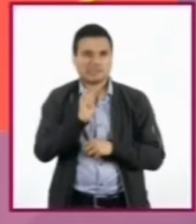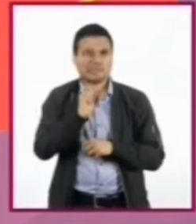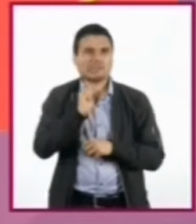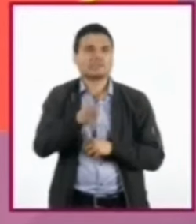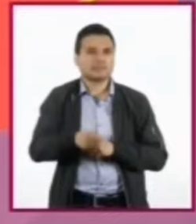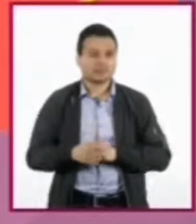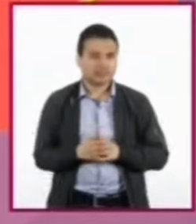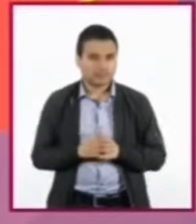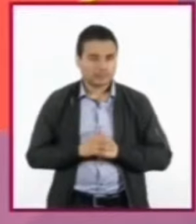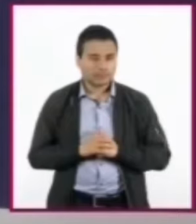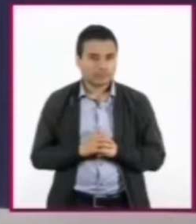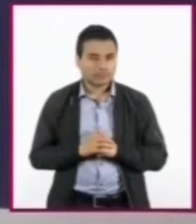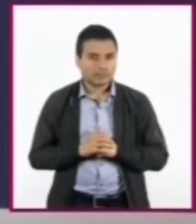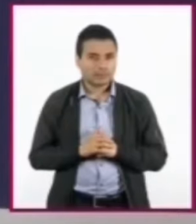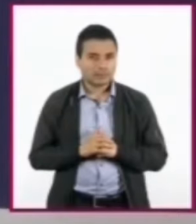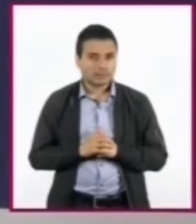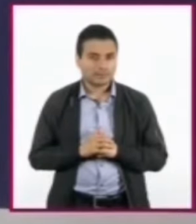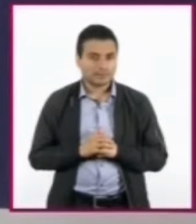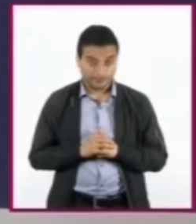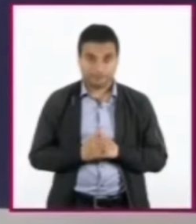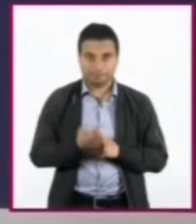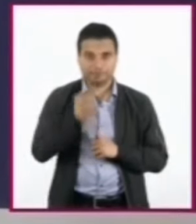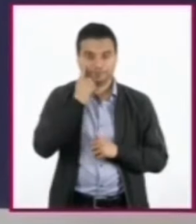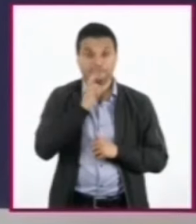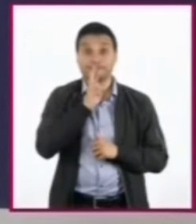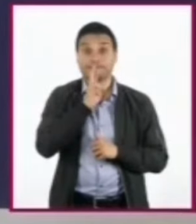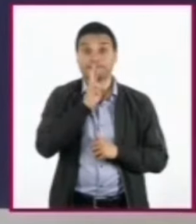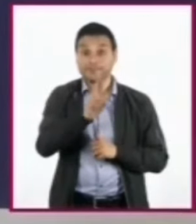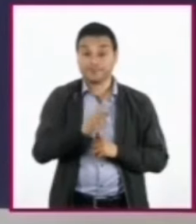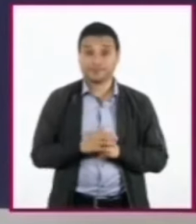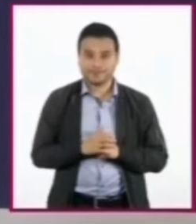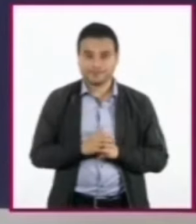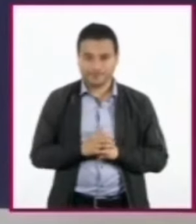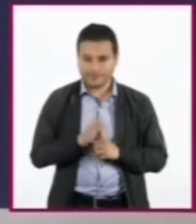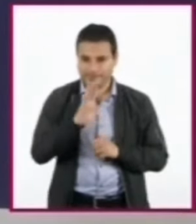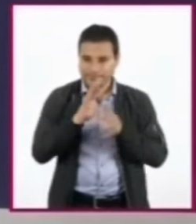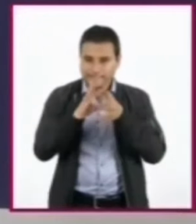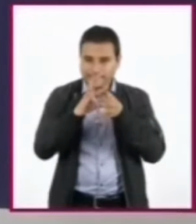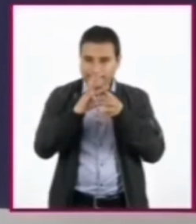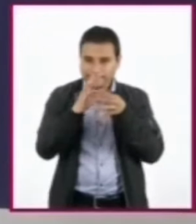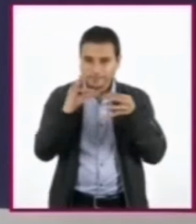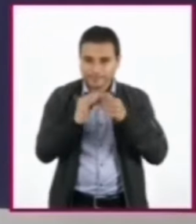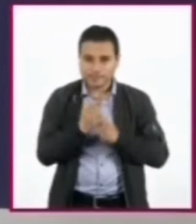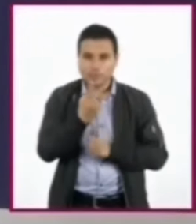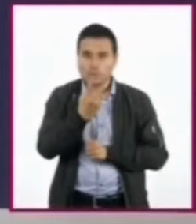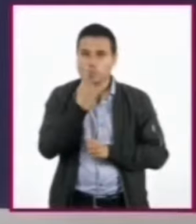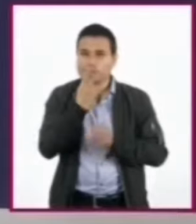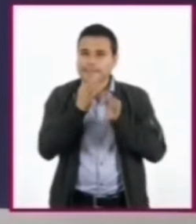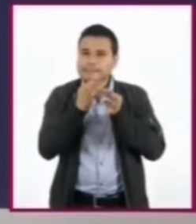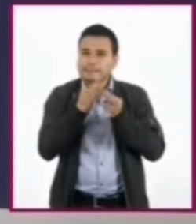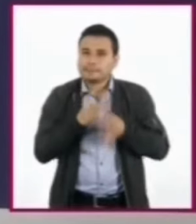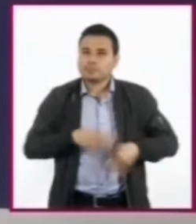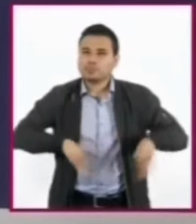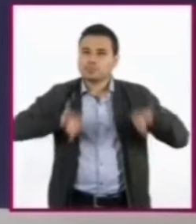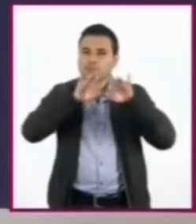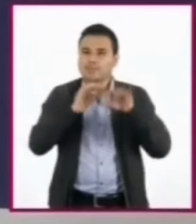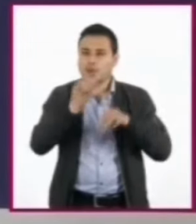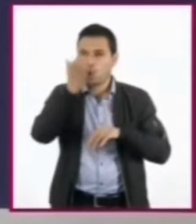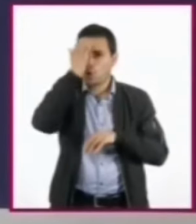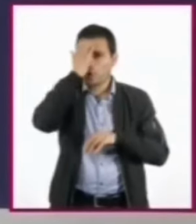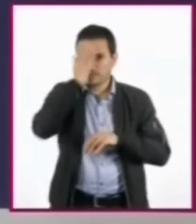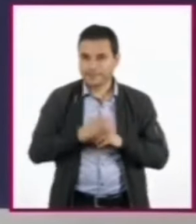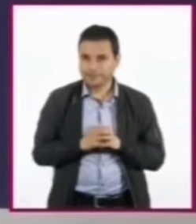situaciones? Para contestar estas preguntas, vamos a estudiar uno de los principios más importantes que dieron